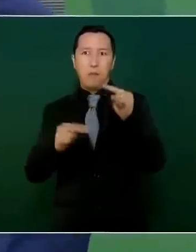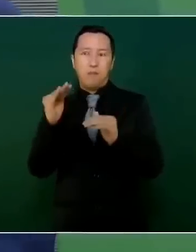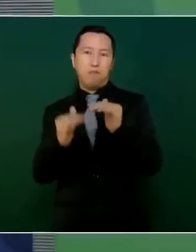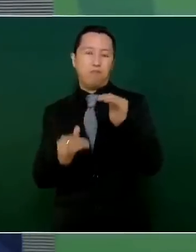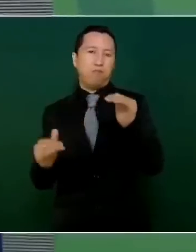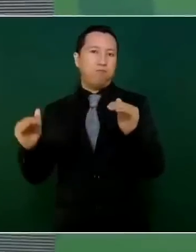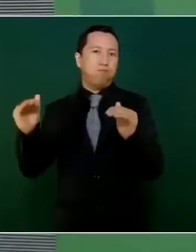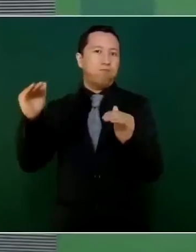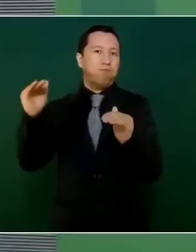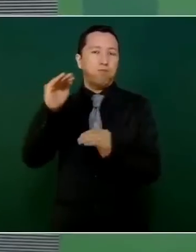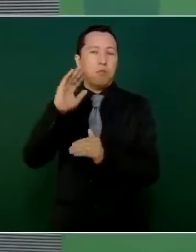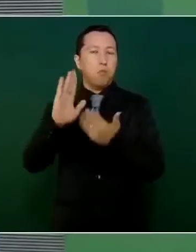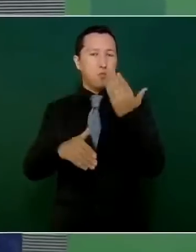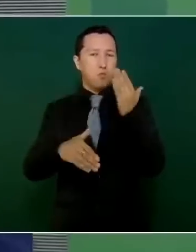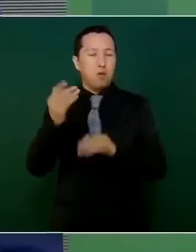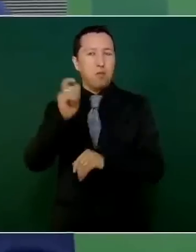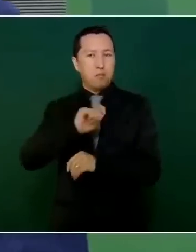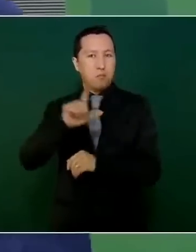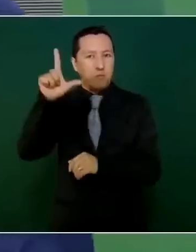Nayarit,